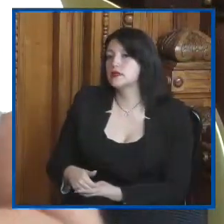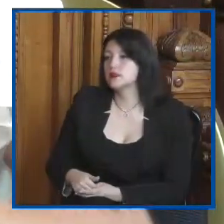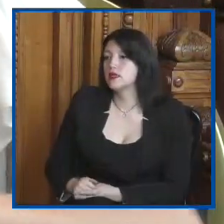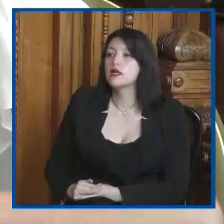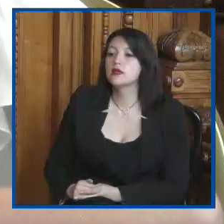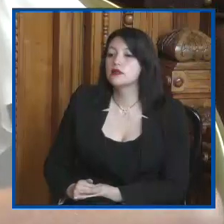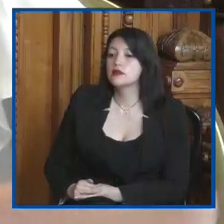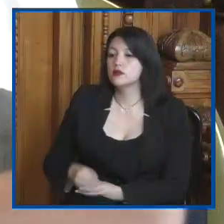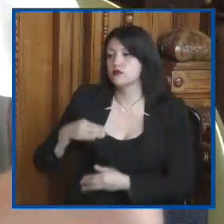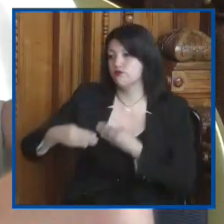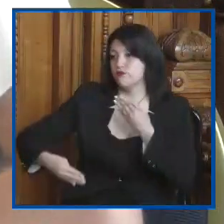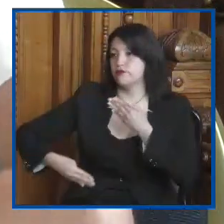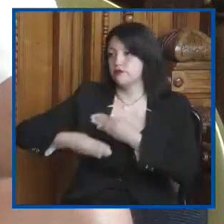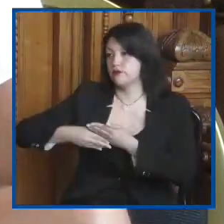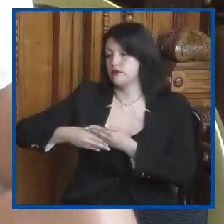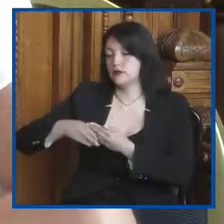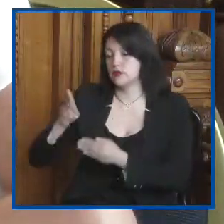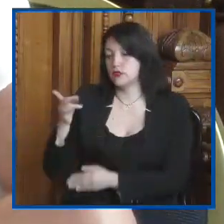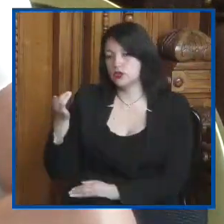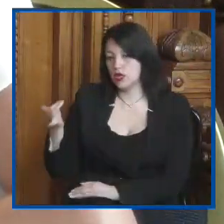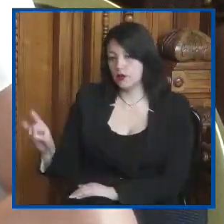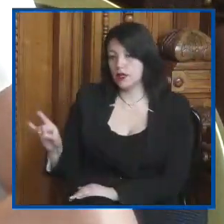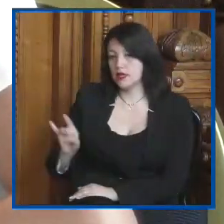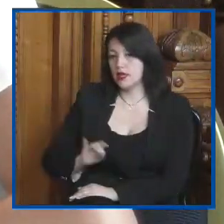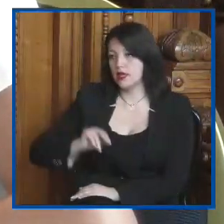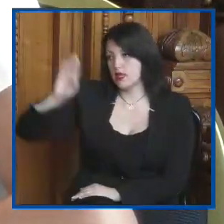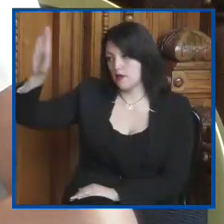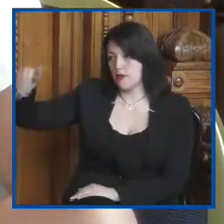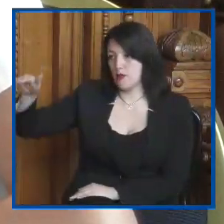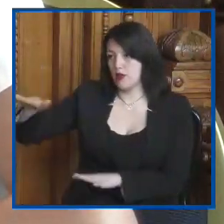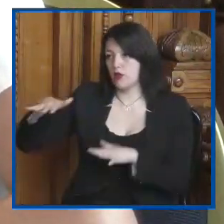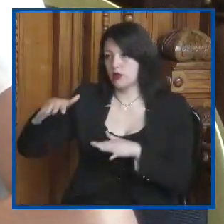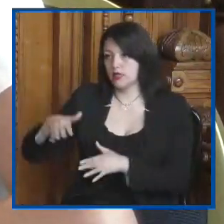con la resolución, no, eso no, solo la notificación de audiencias.